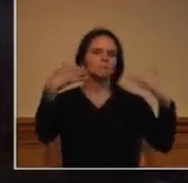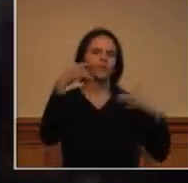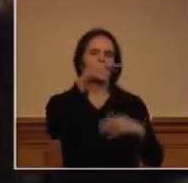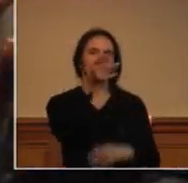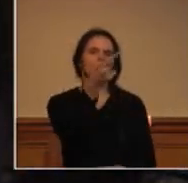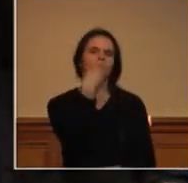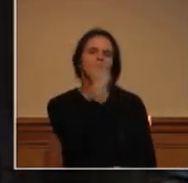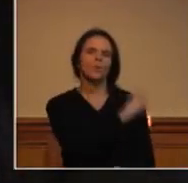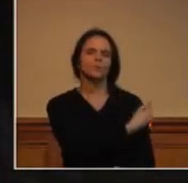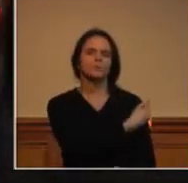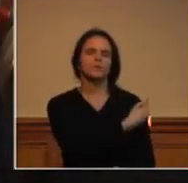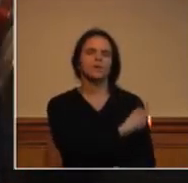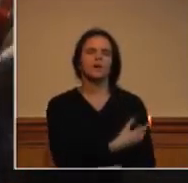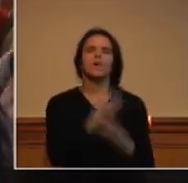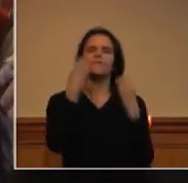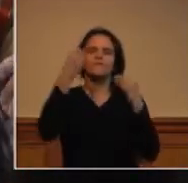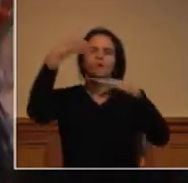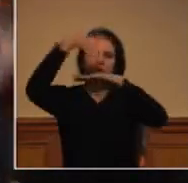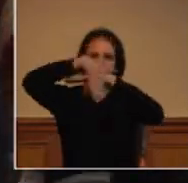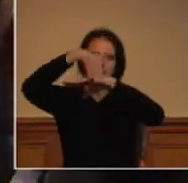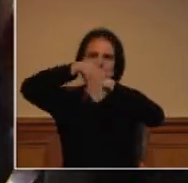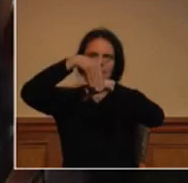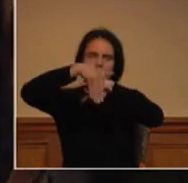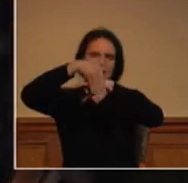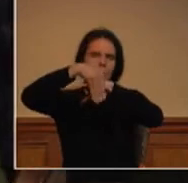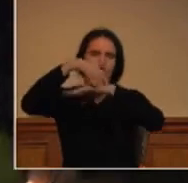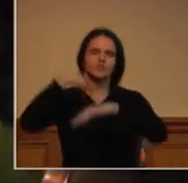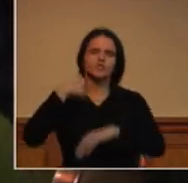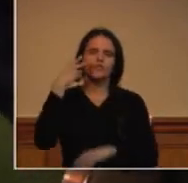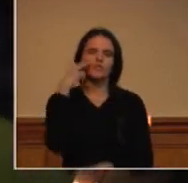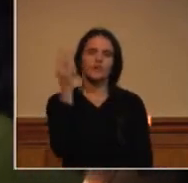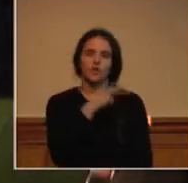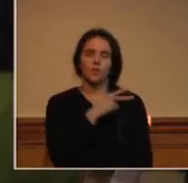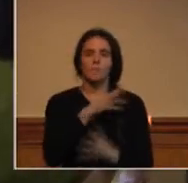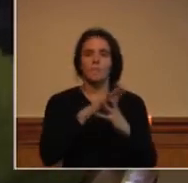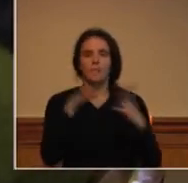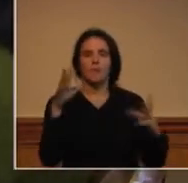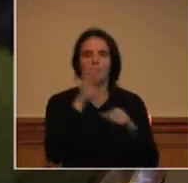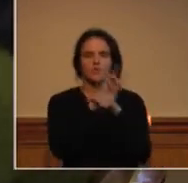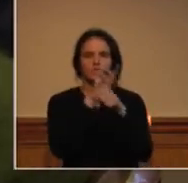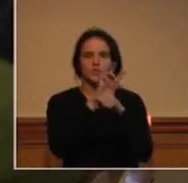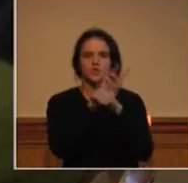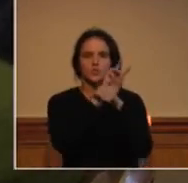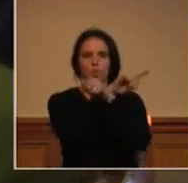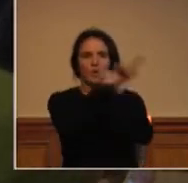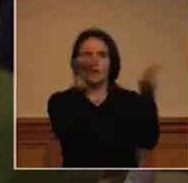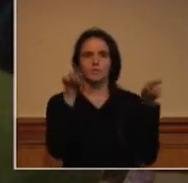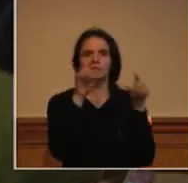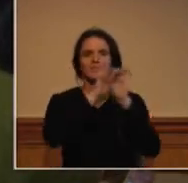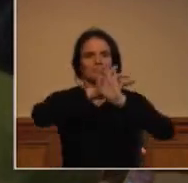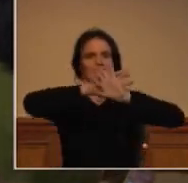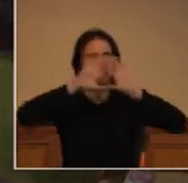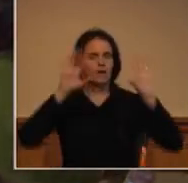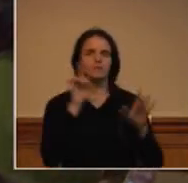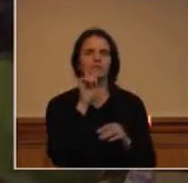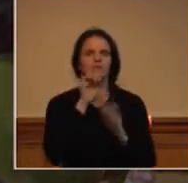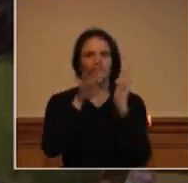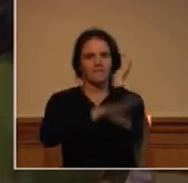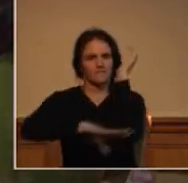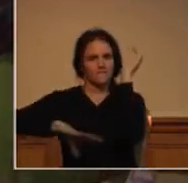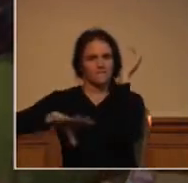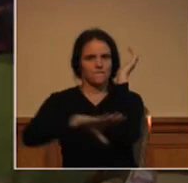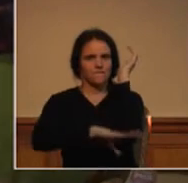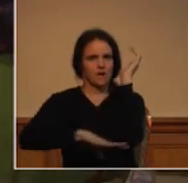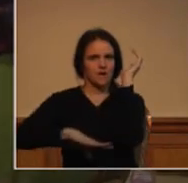Sí. Buenas tardes. Yo veo que la mayoría son profesores y para ellos es súper claro tener como la base desde